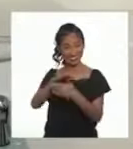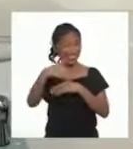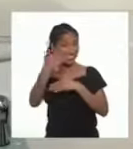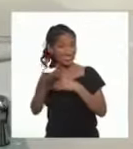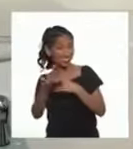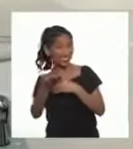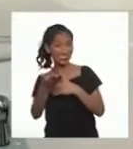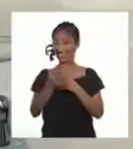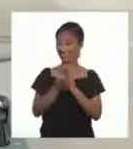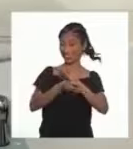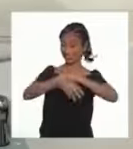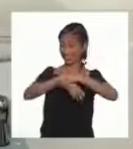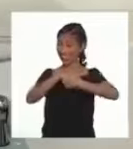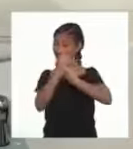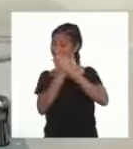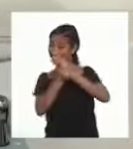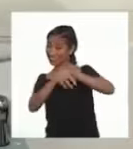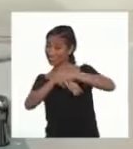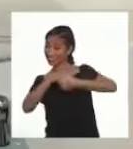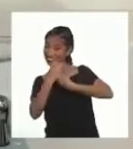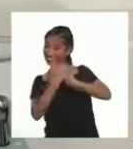Luego, un dorso